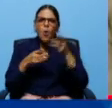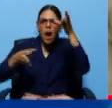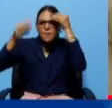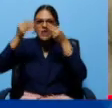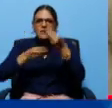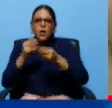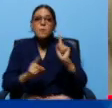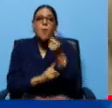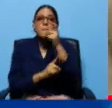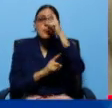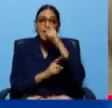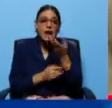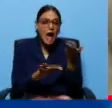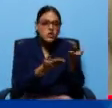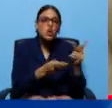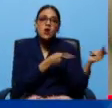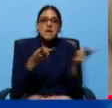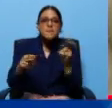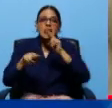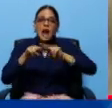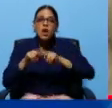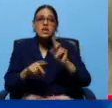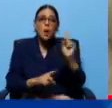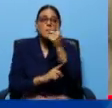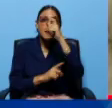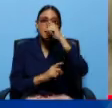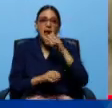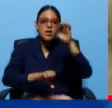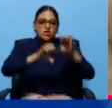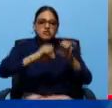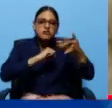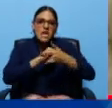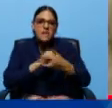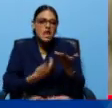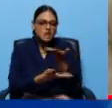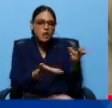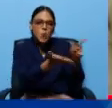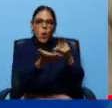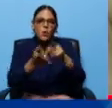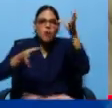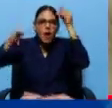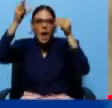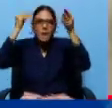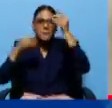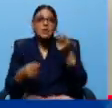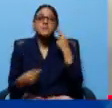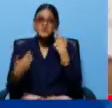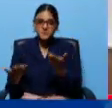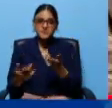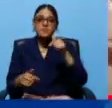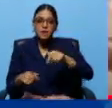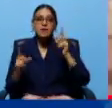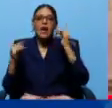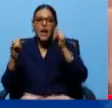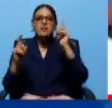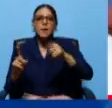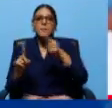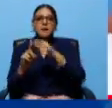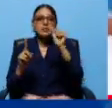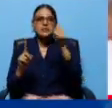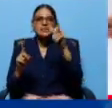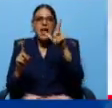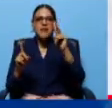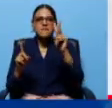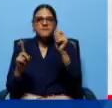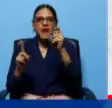Primer año, tenemos aquí invitados hoy a los niños de primer año de ciencia y tecnología. Bueno, fíjense, aquí está también Salvatore de la